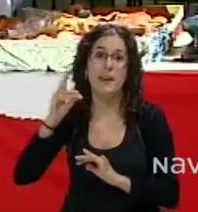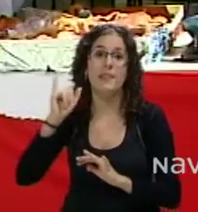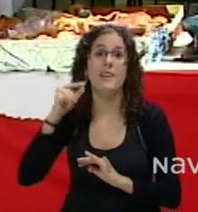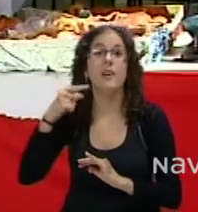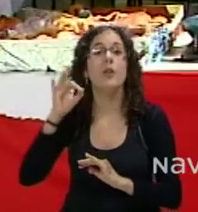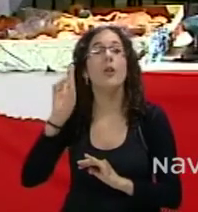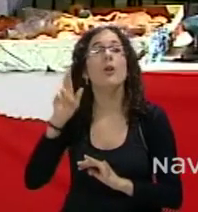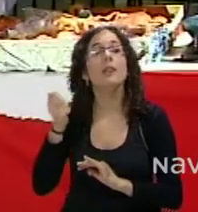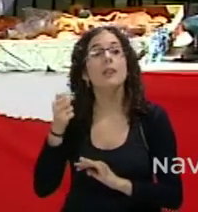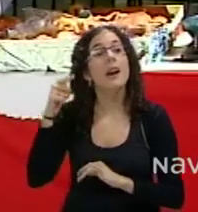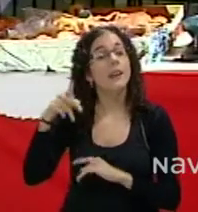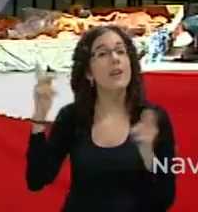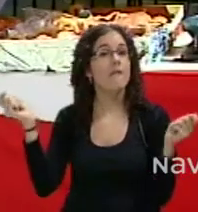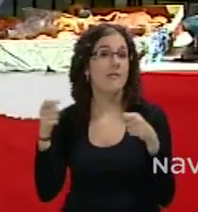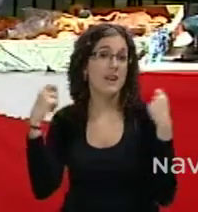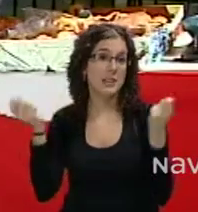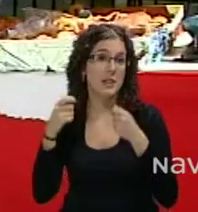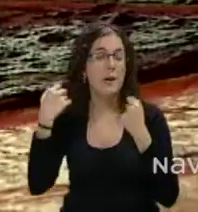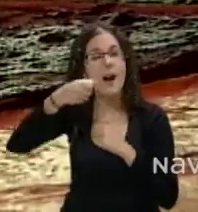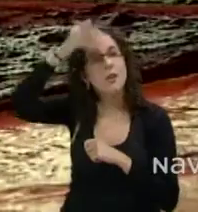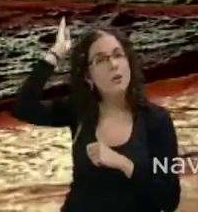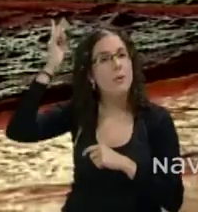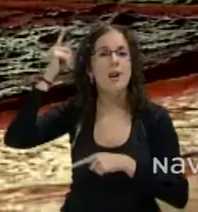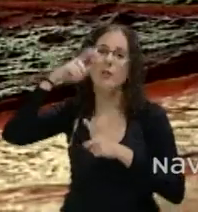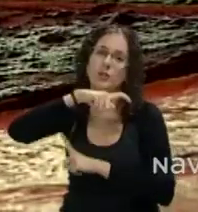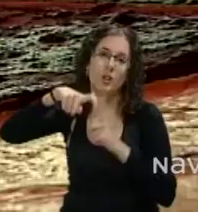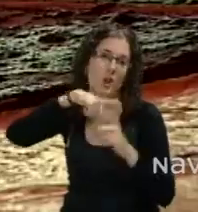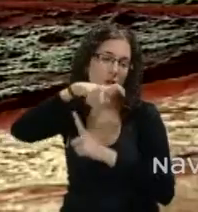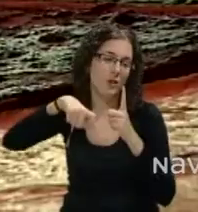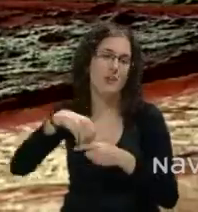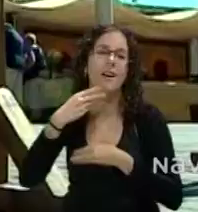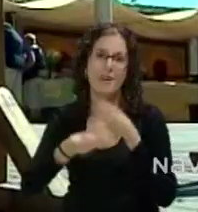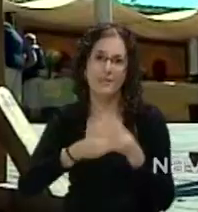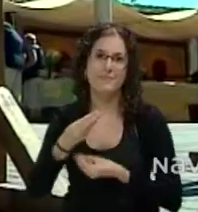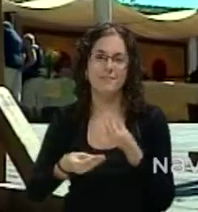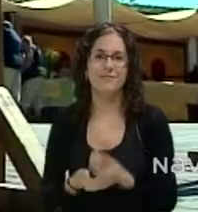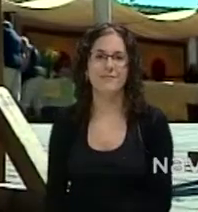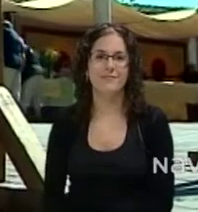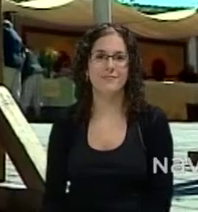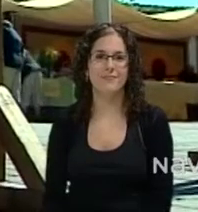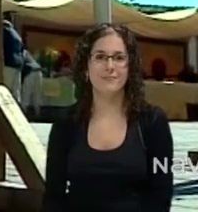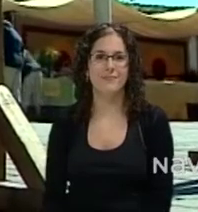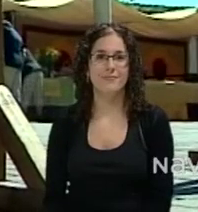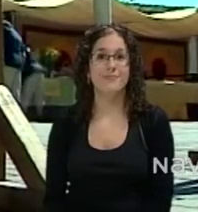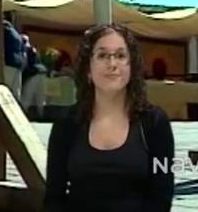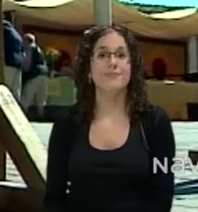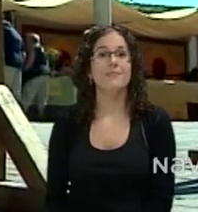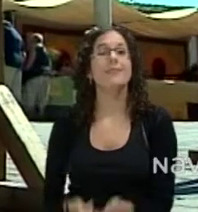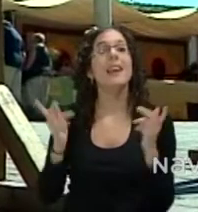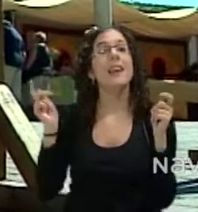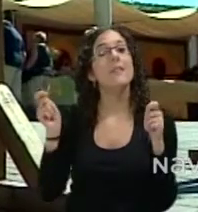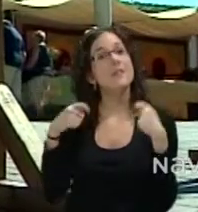se ha consolidado como una cita anual imprescindible para la villa. El Festival Romano nace en el año